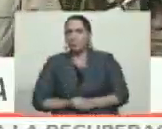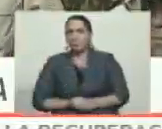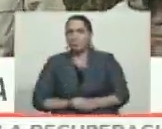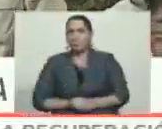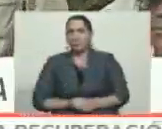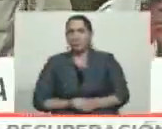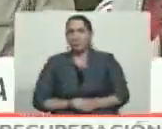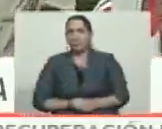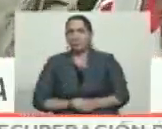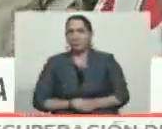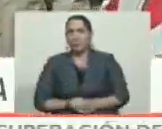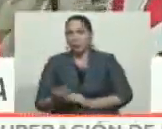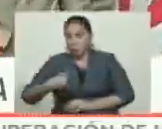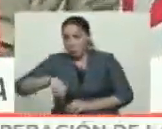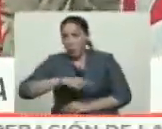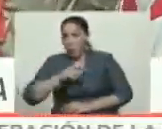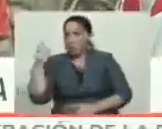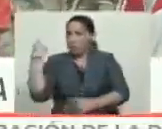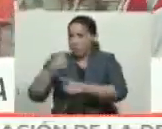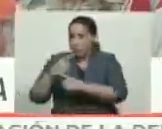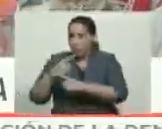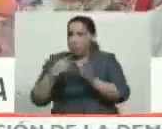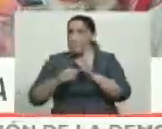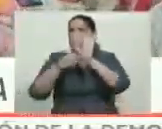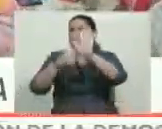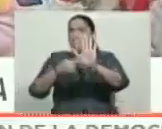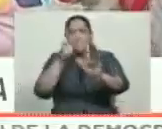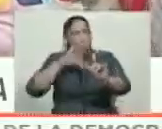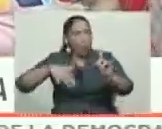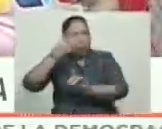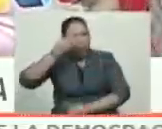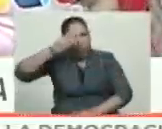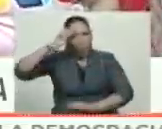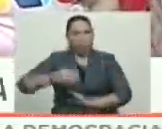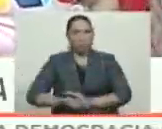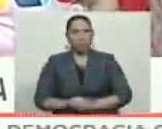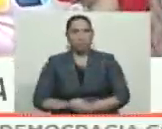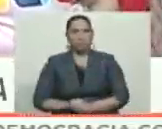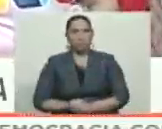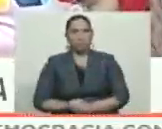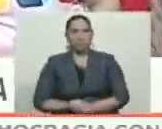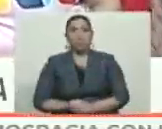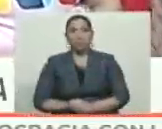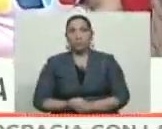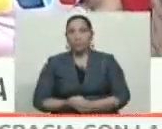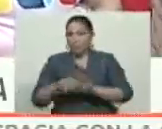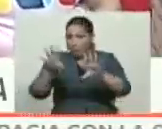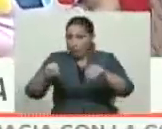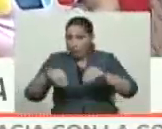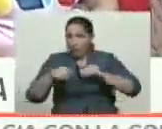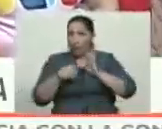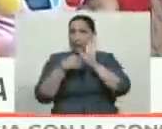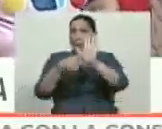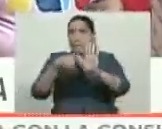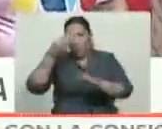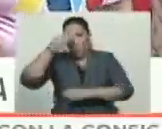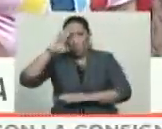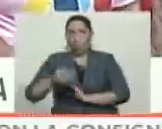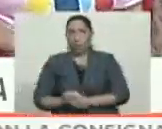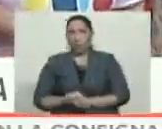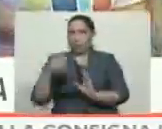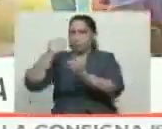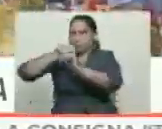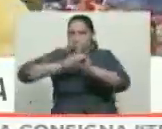Y ahí tenemos nosotros el ejemplo del pueblo cubano. Tomemos el ejemplo de los hermanos cubanos. Tanta